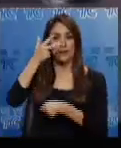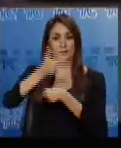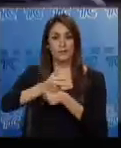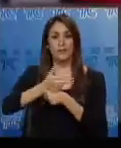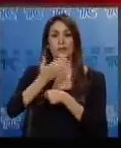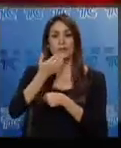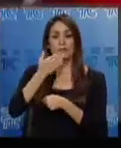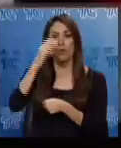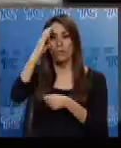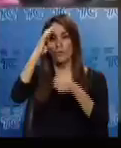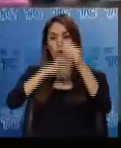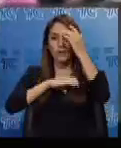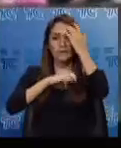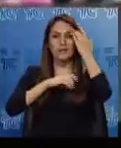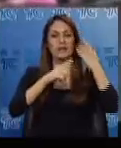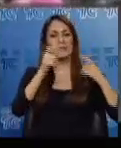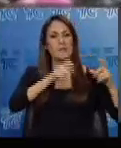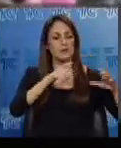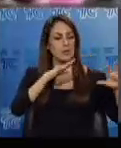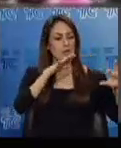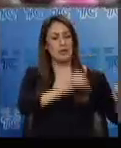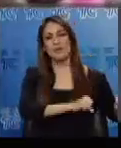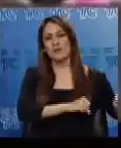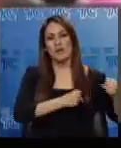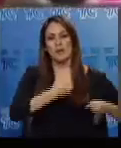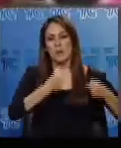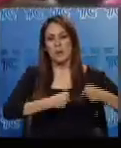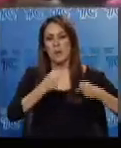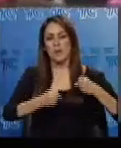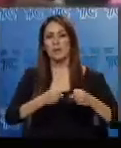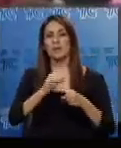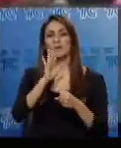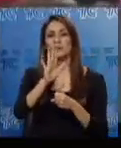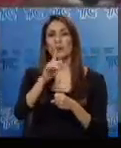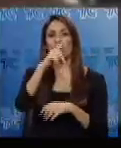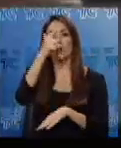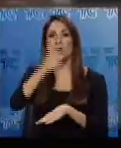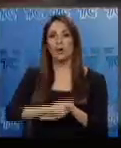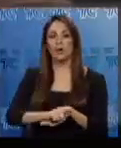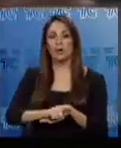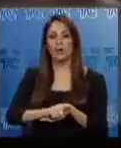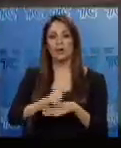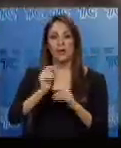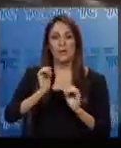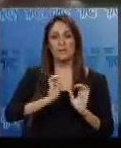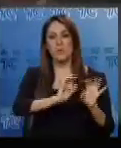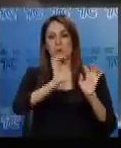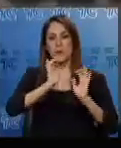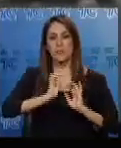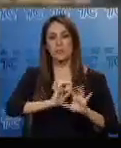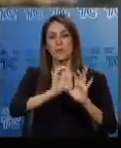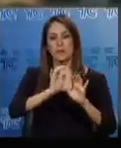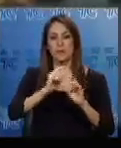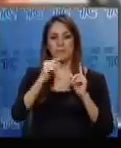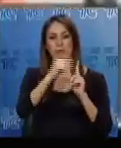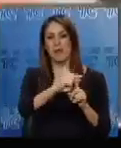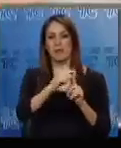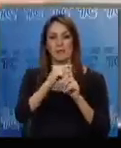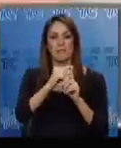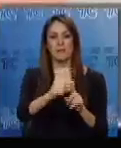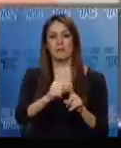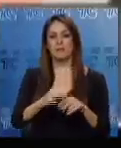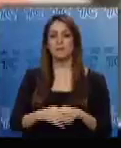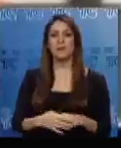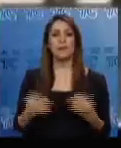policía era llevado por la calle de una comunidad de saraguro provincia de Loja en medio de empujones golpes e insultos